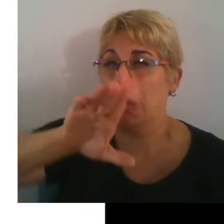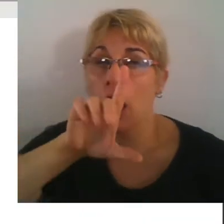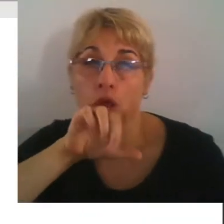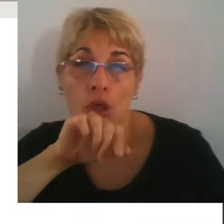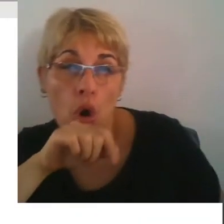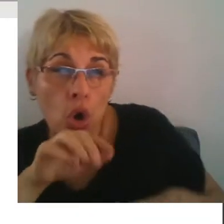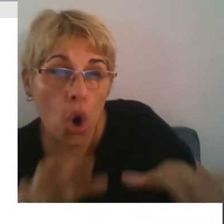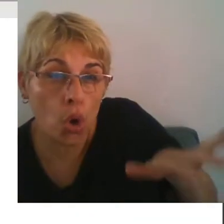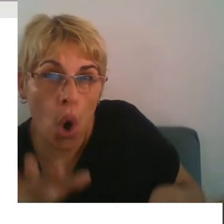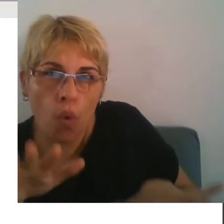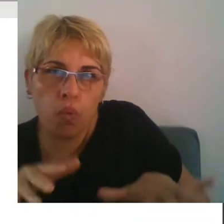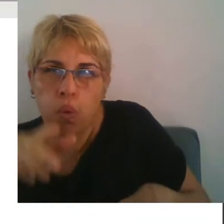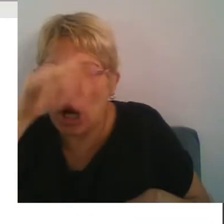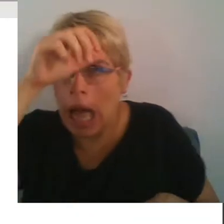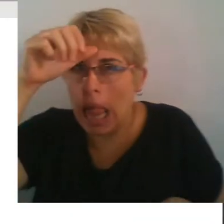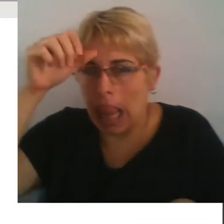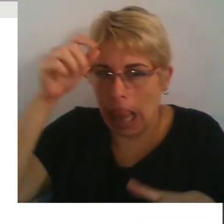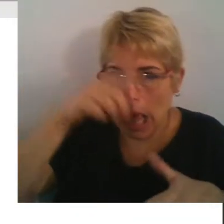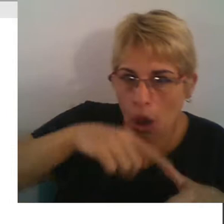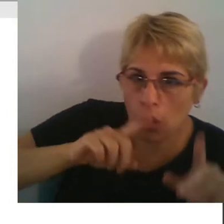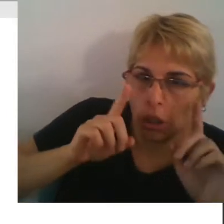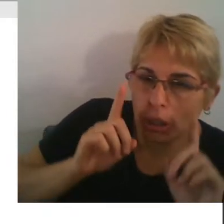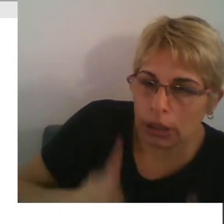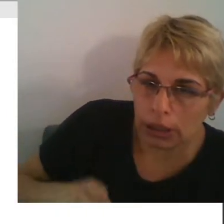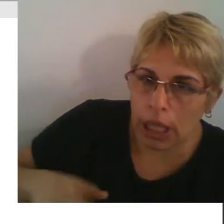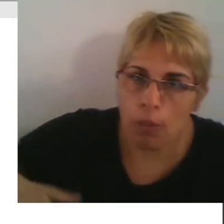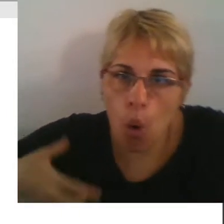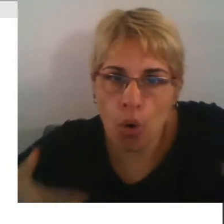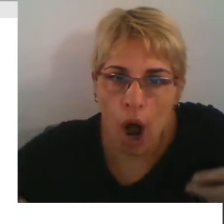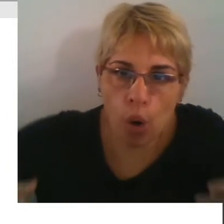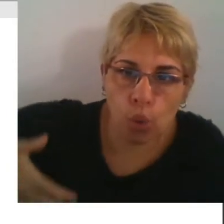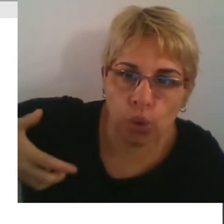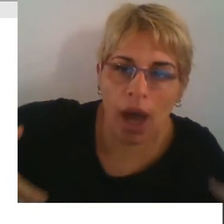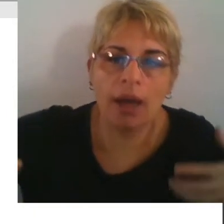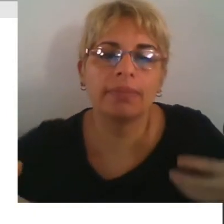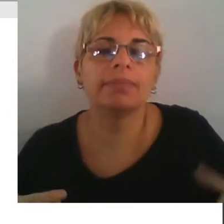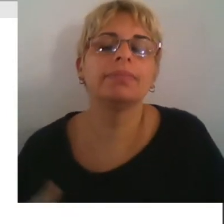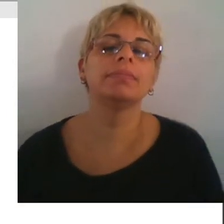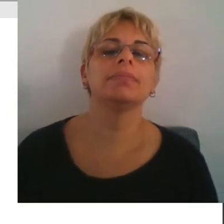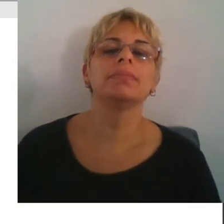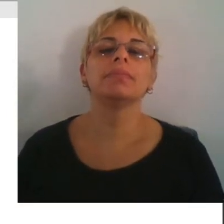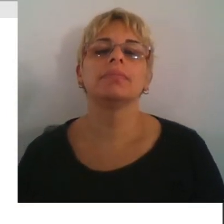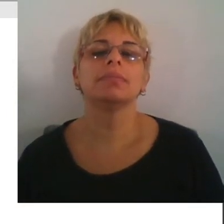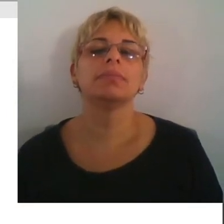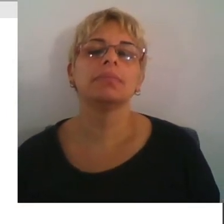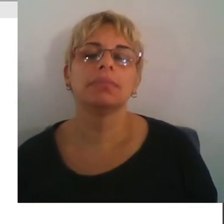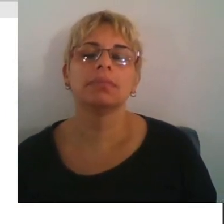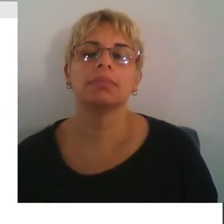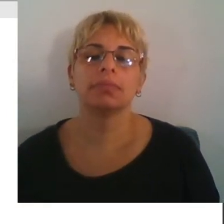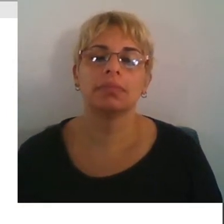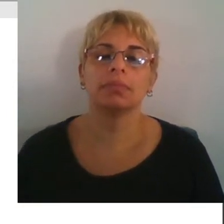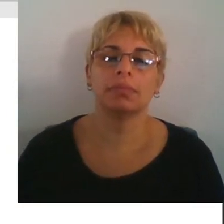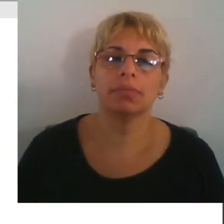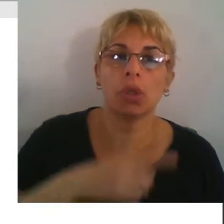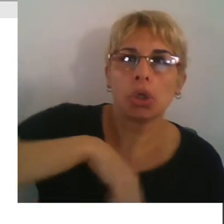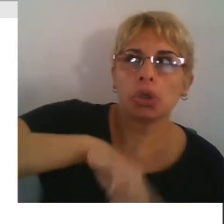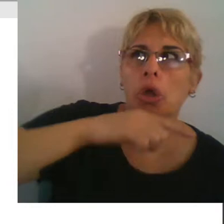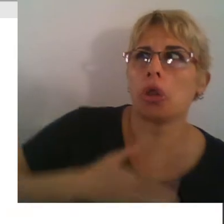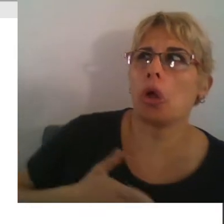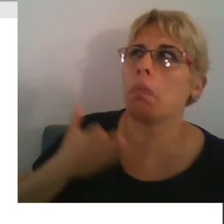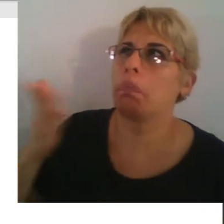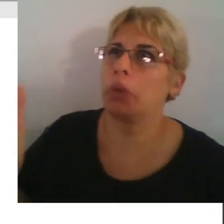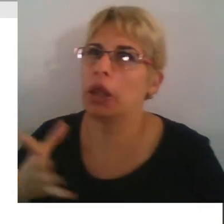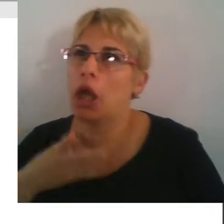elefante, un loro, una foca, un león y un orangután. Al dueño